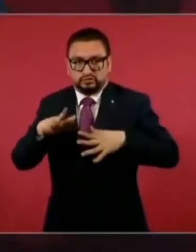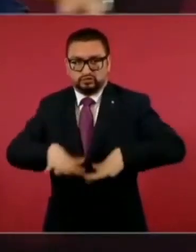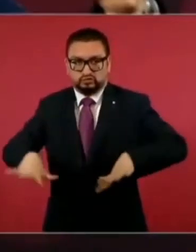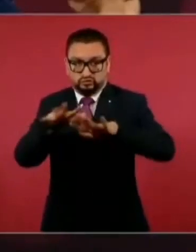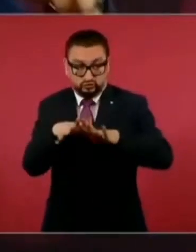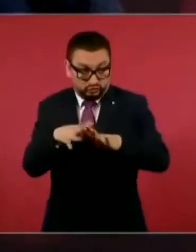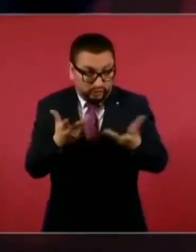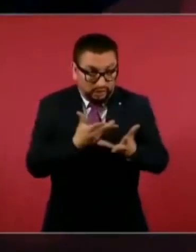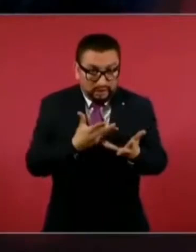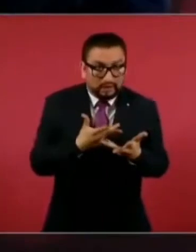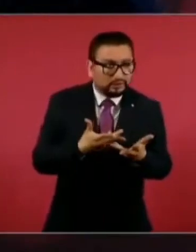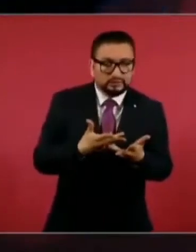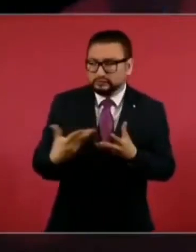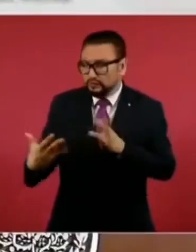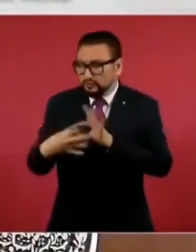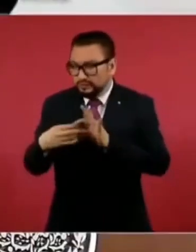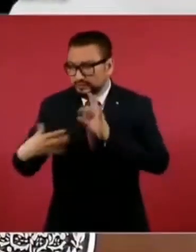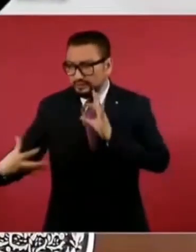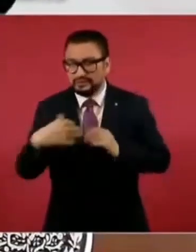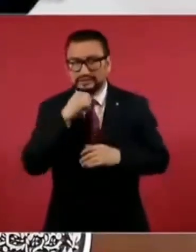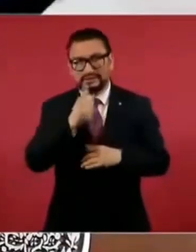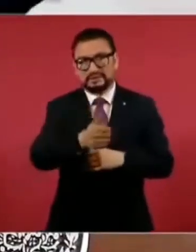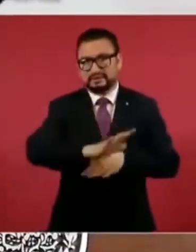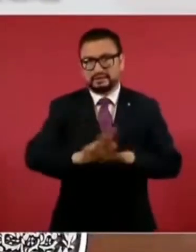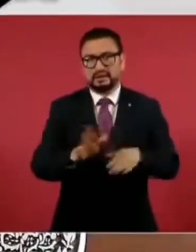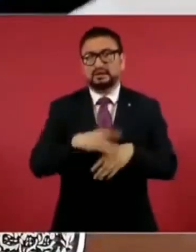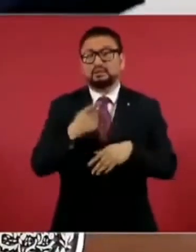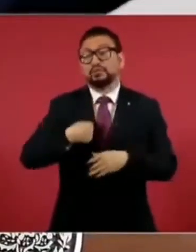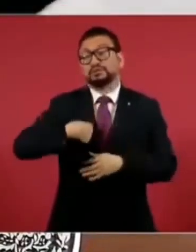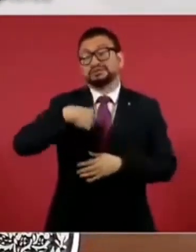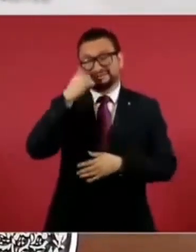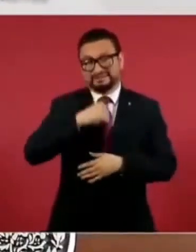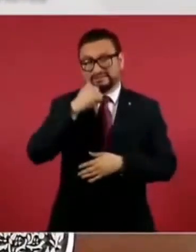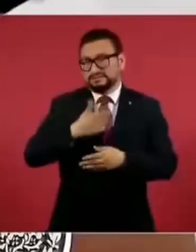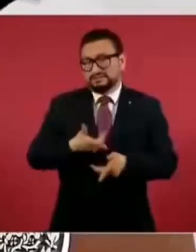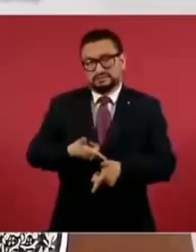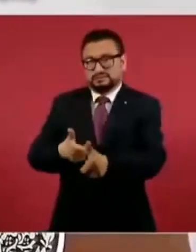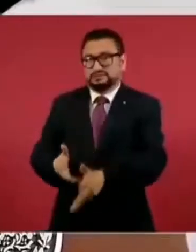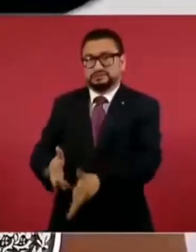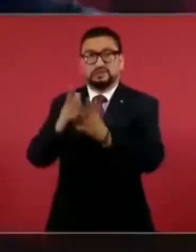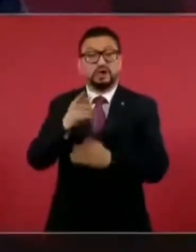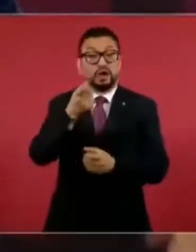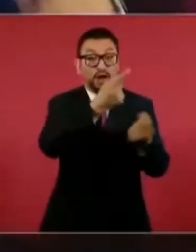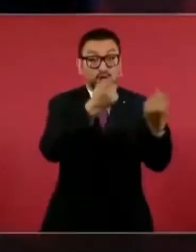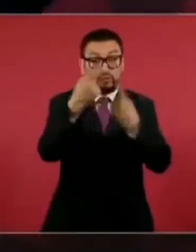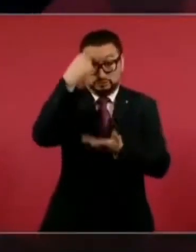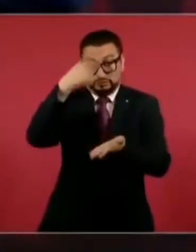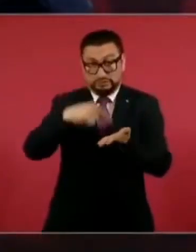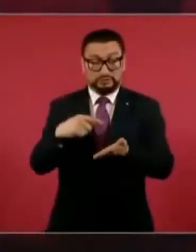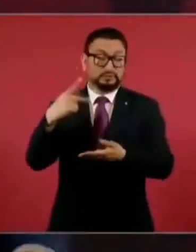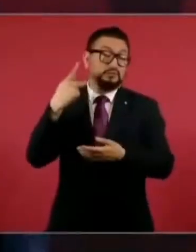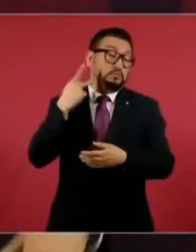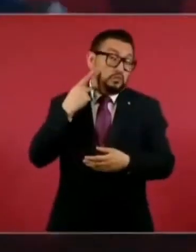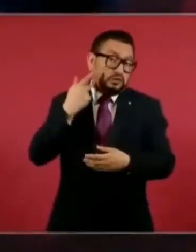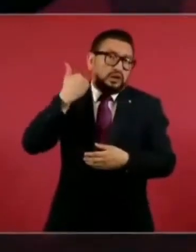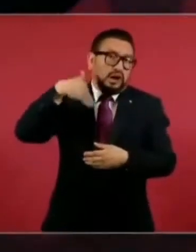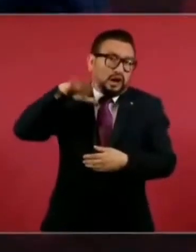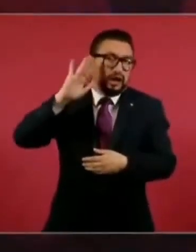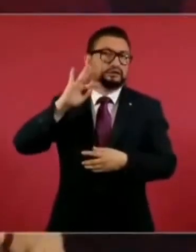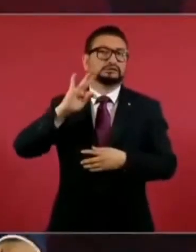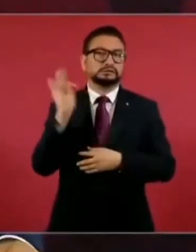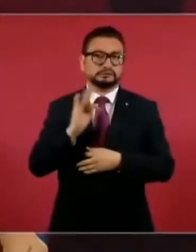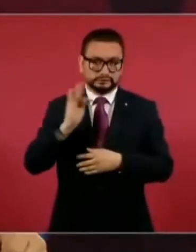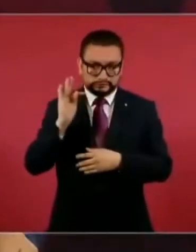Entonces, nada más hacia adelante, porque hay algunos que piensan que la política, a lo mejor antes, desde luego,